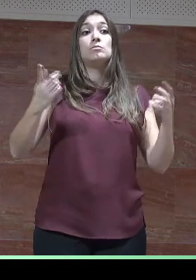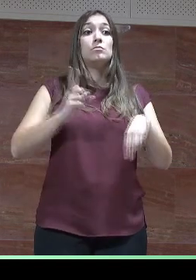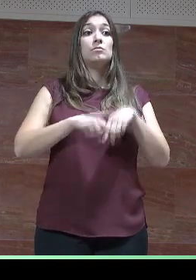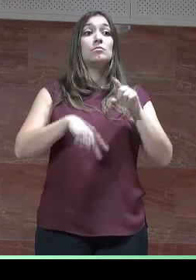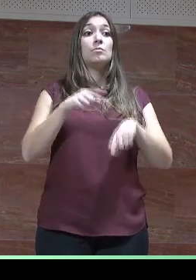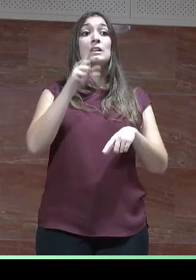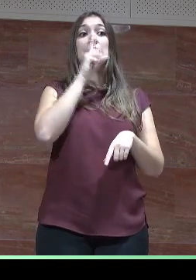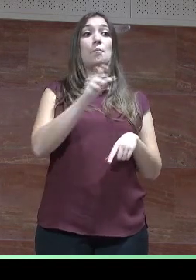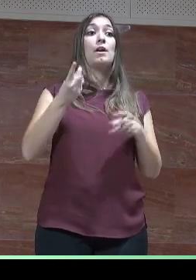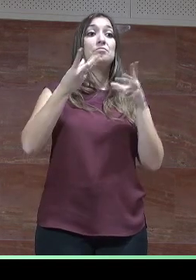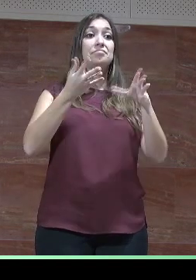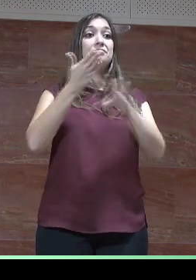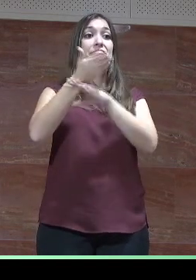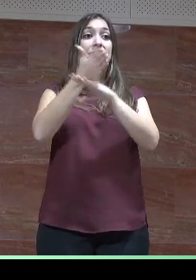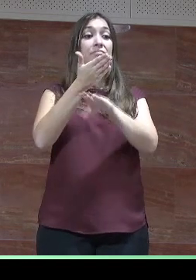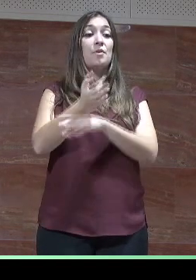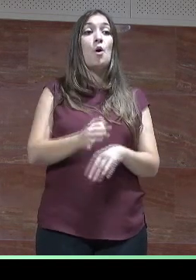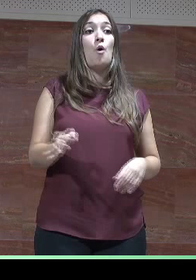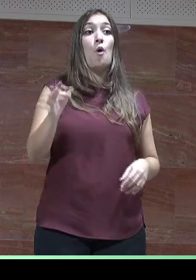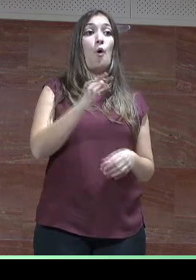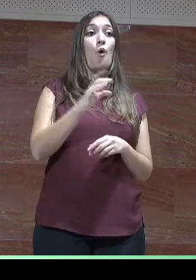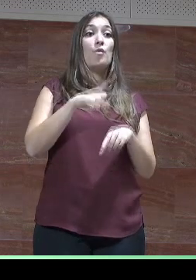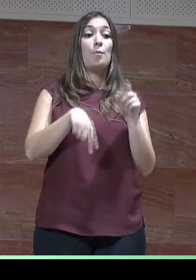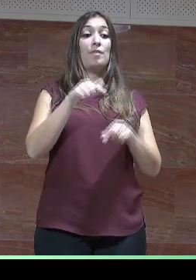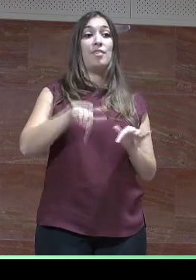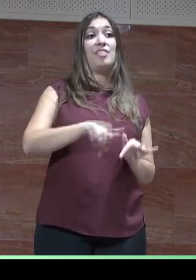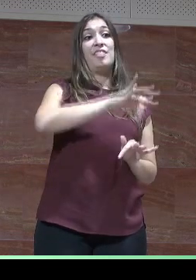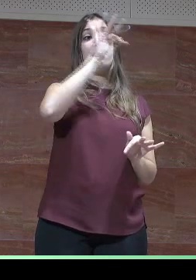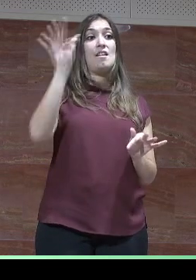tantas veces por la semana o a lo largo del día.